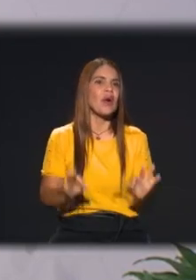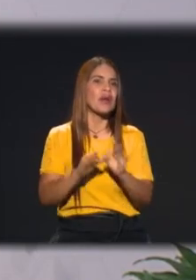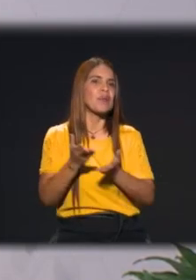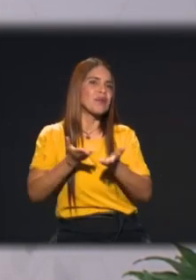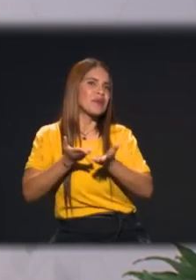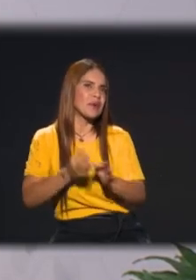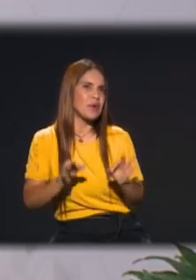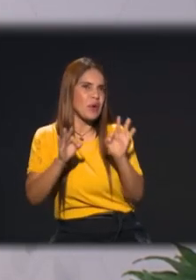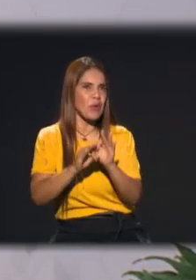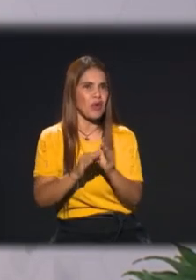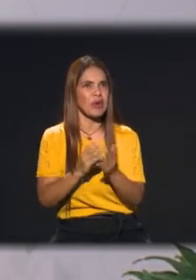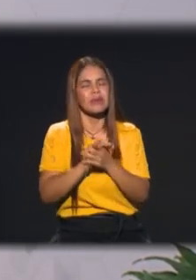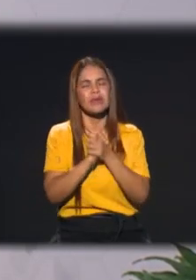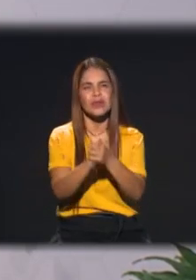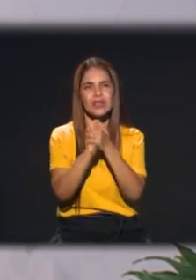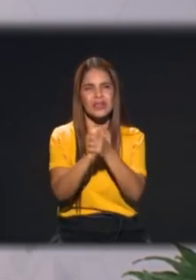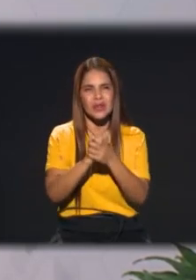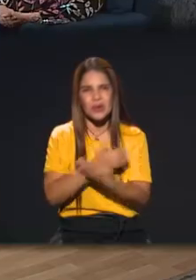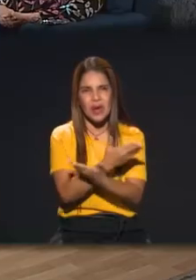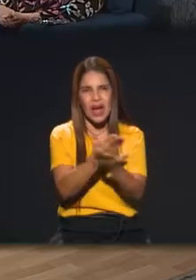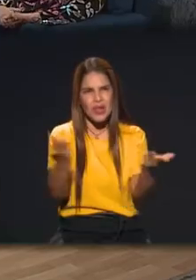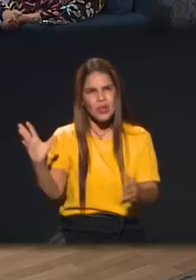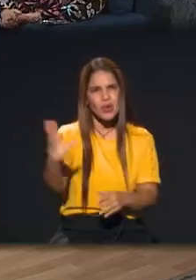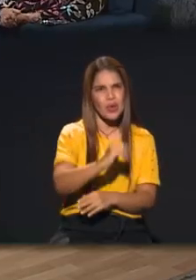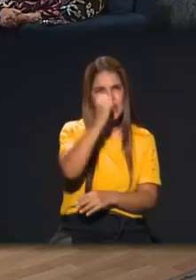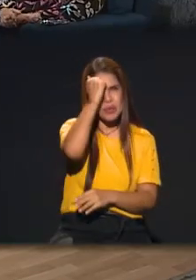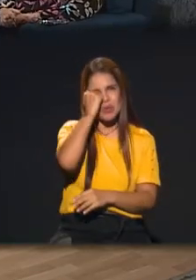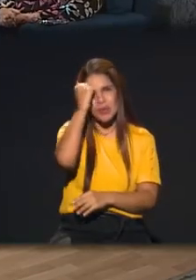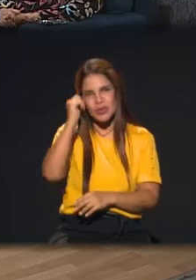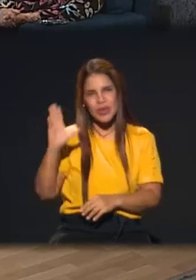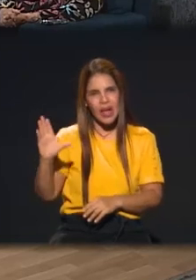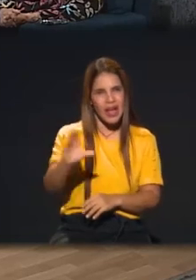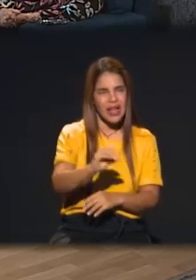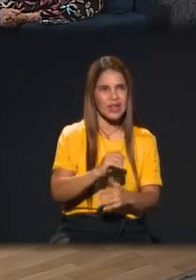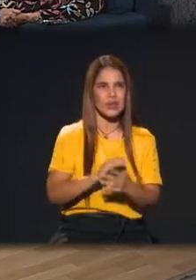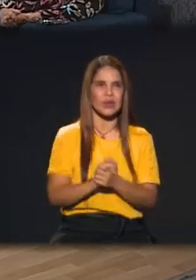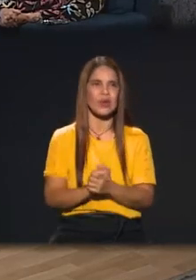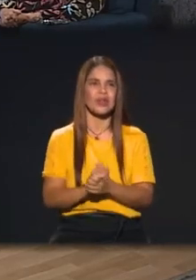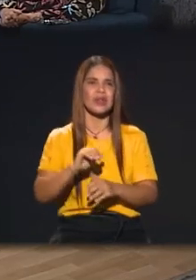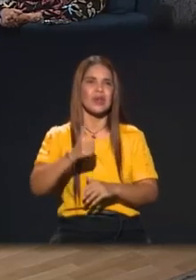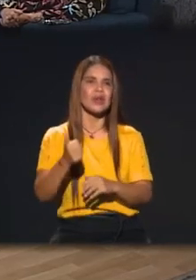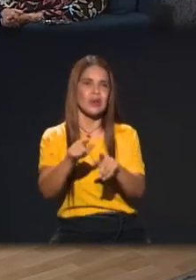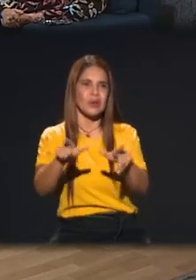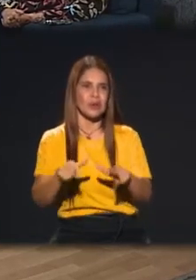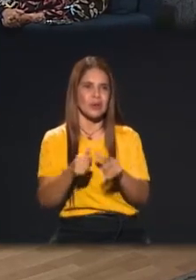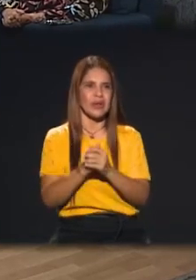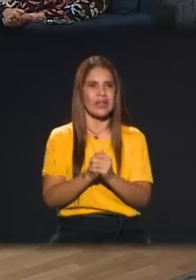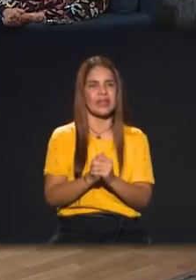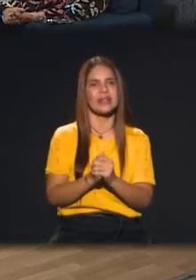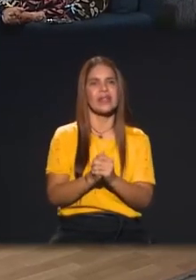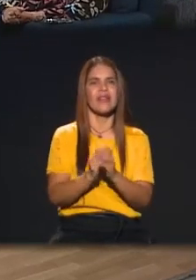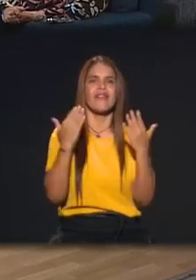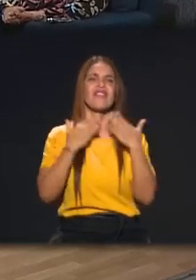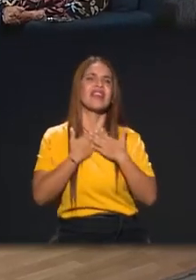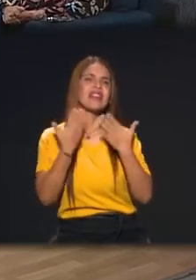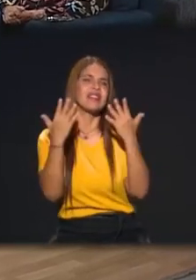ciudad, y por supuesto también les enviamos un saludo muy, muy especial a todos los docentes que yo sé que están conectados desde otros municipios, de verdad,